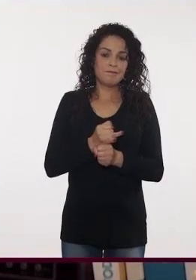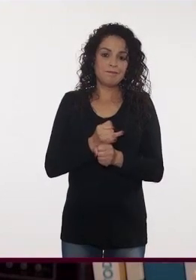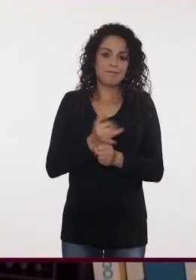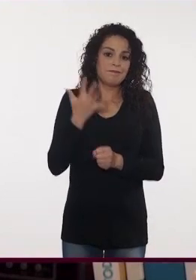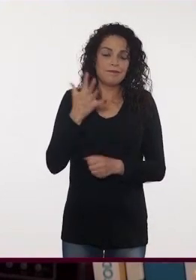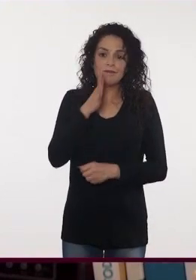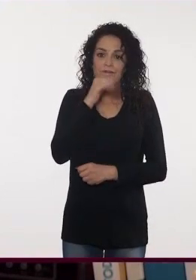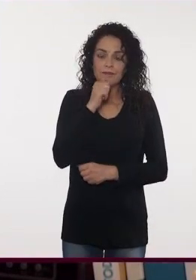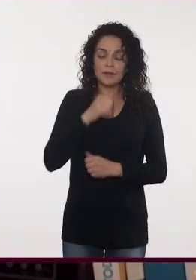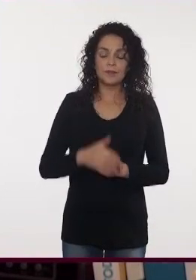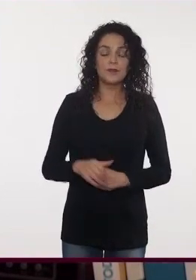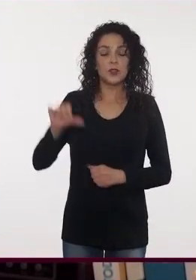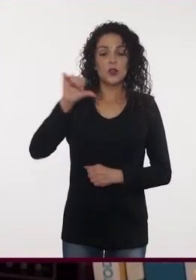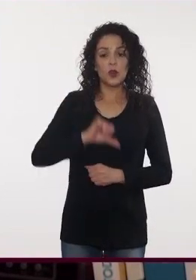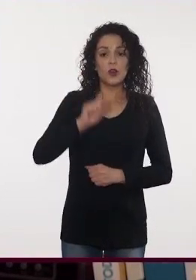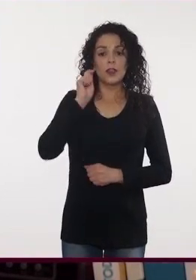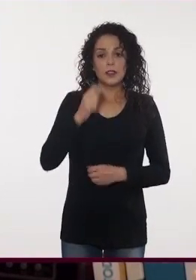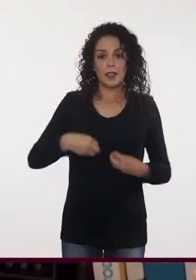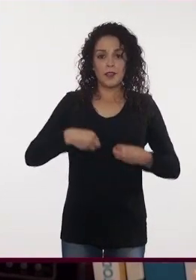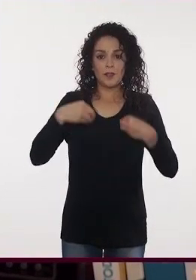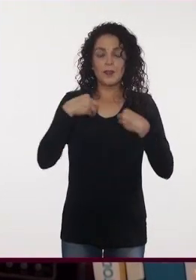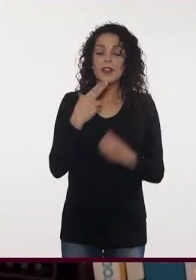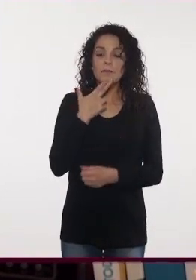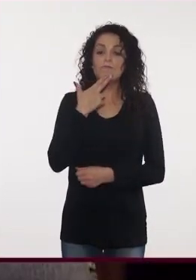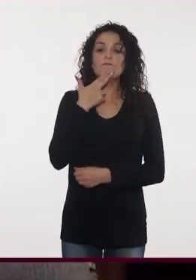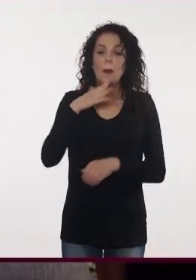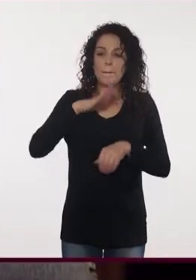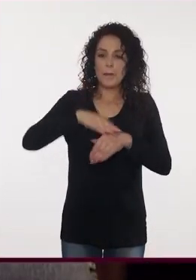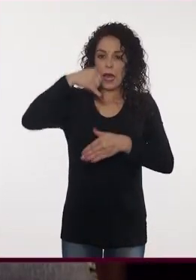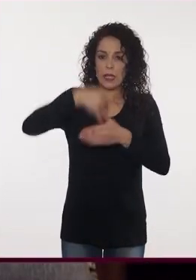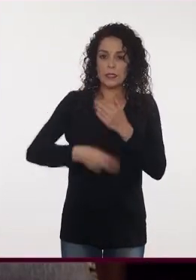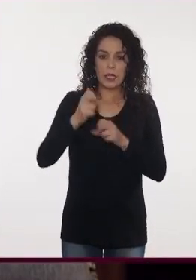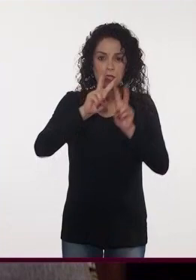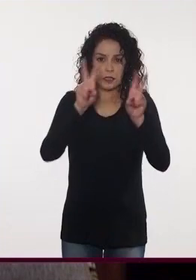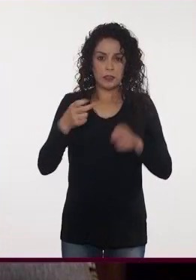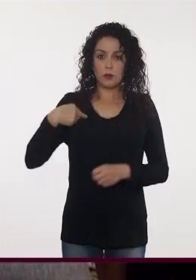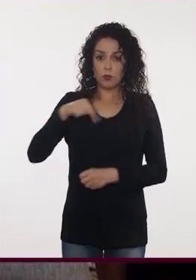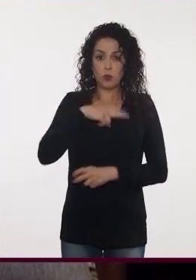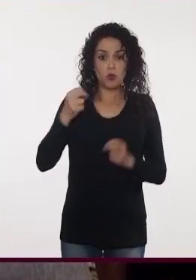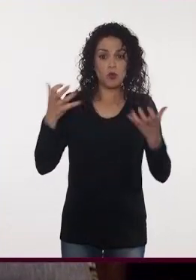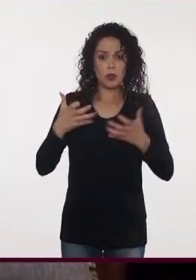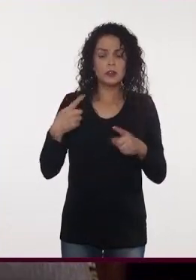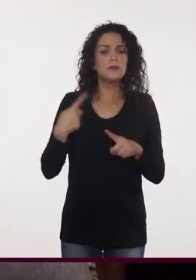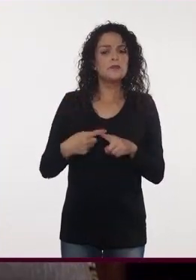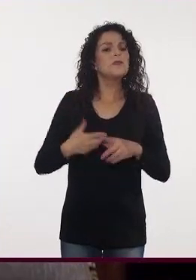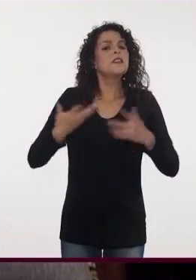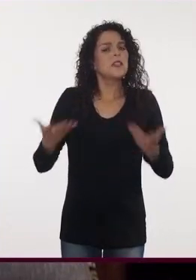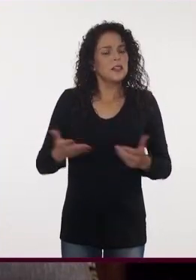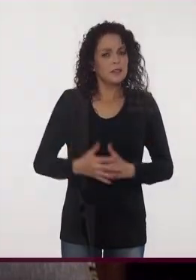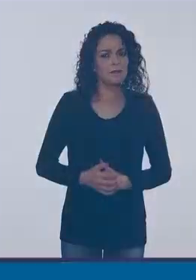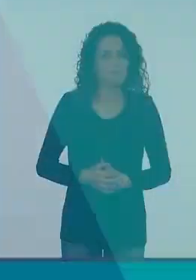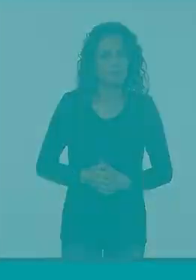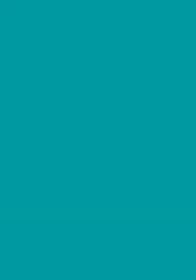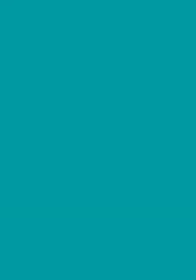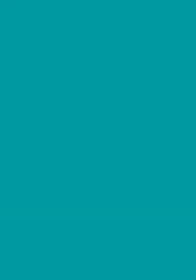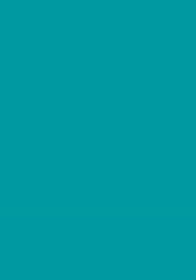Productiva vamos a profundizar en este tema. Si no lo hacemos nosotras, nosotros, ¿quién?